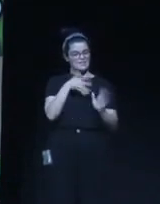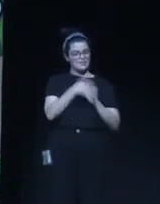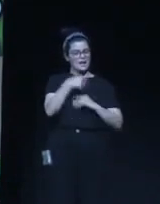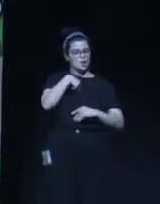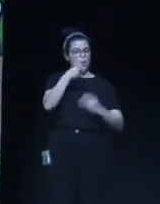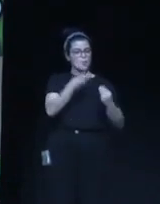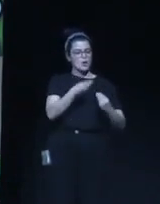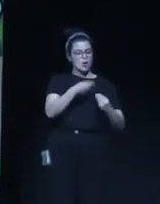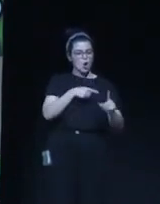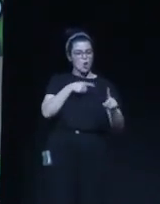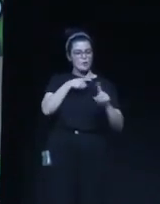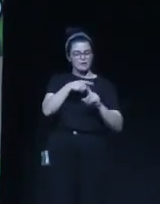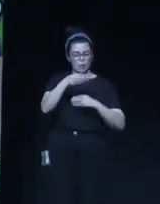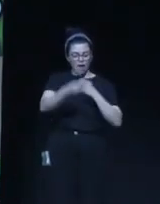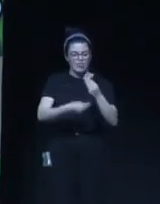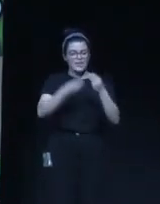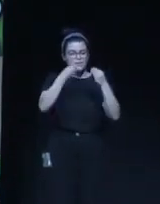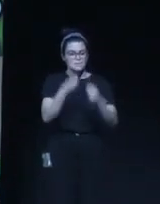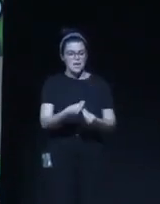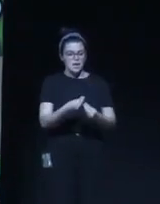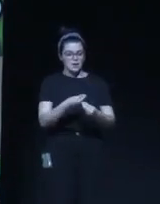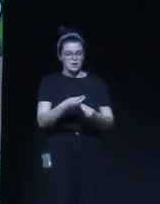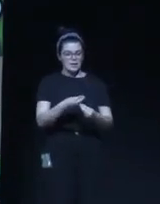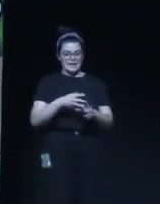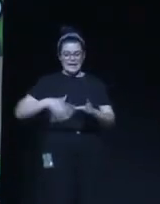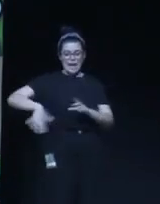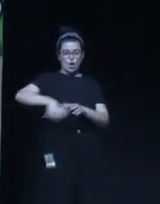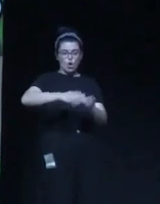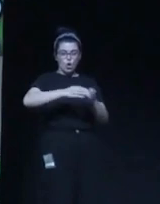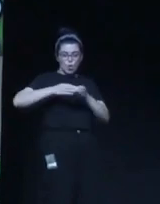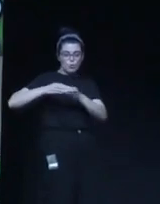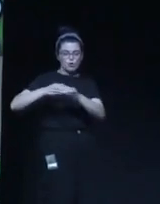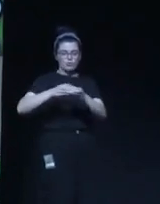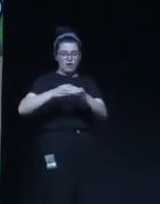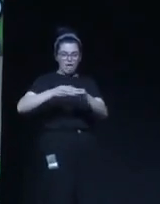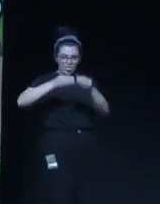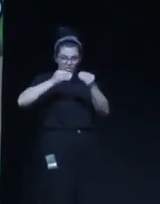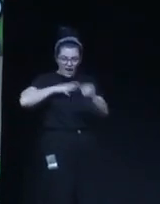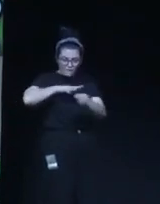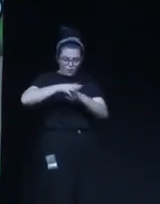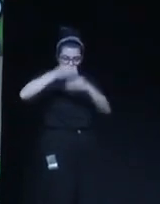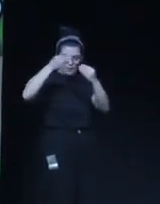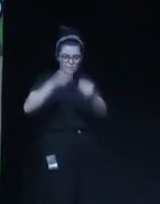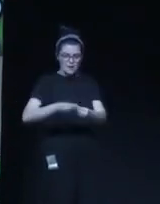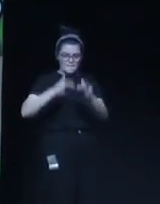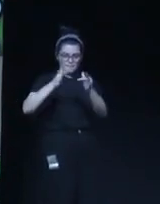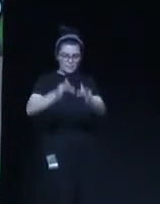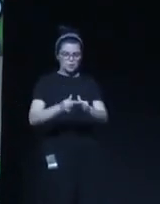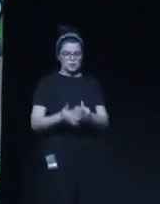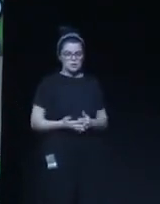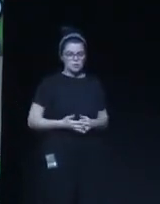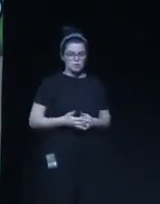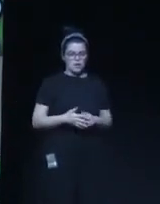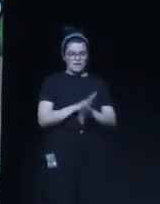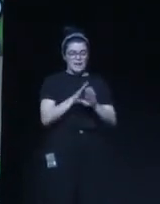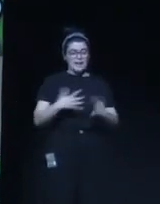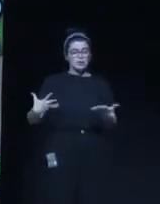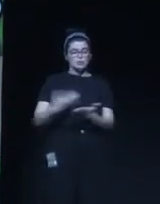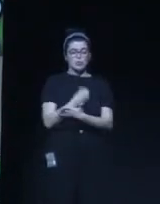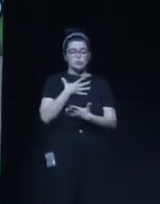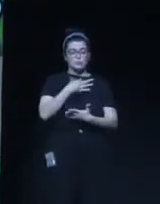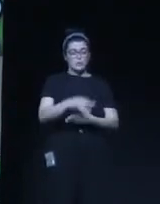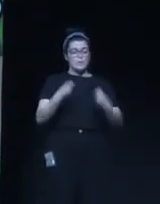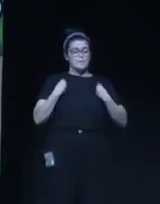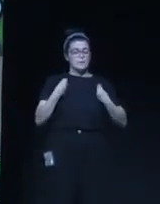para hacer bueno, ¿no? Para hacer buena la sociedad. La comunidad a la que pertenecemos, el entorno al que estamos. La polis, la ciudad, de que todos puedan vivir en dignidad.